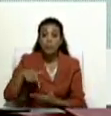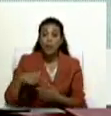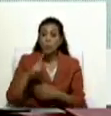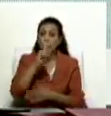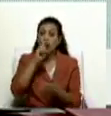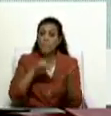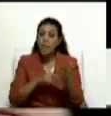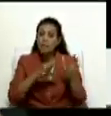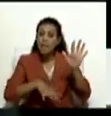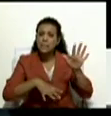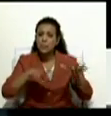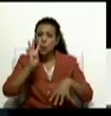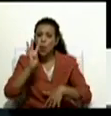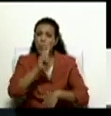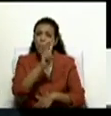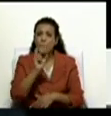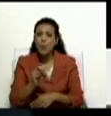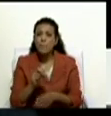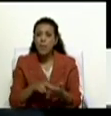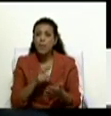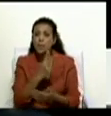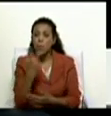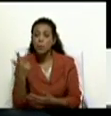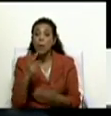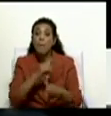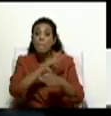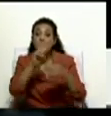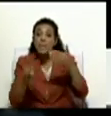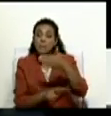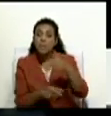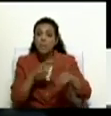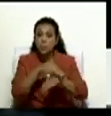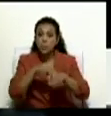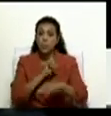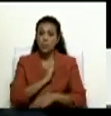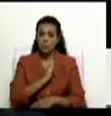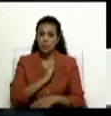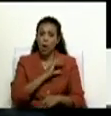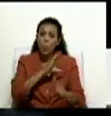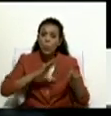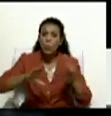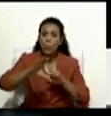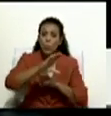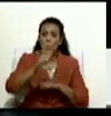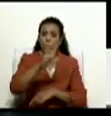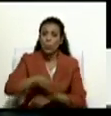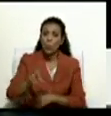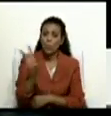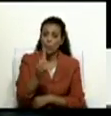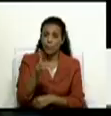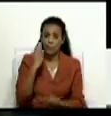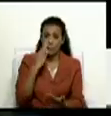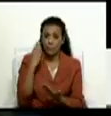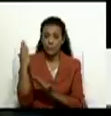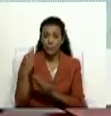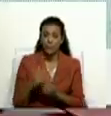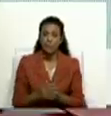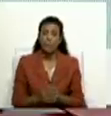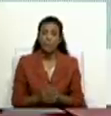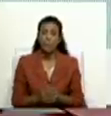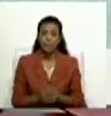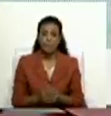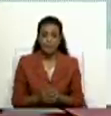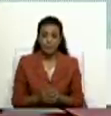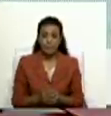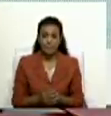2019 y 2021 fue viceministro de identidad y diversidad cultural de el Ministerio del